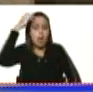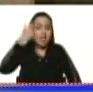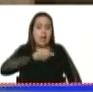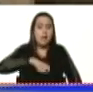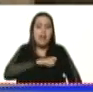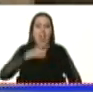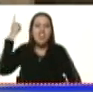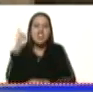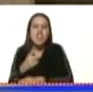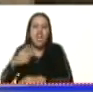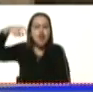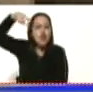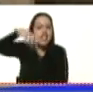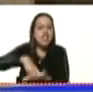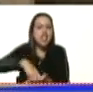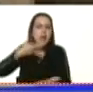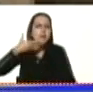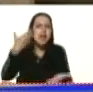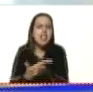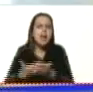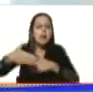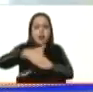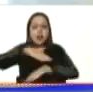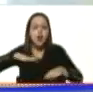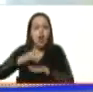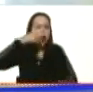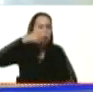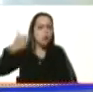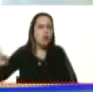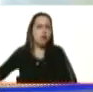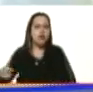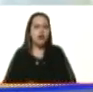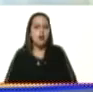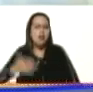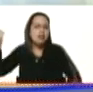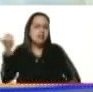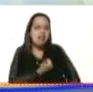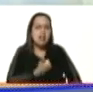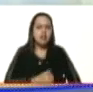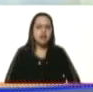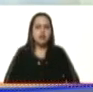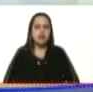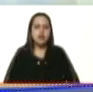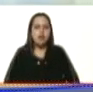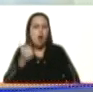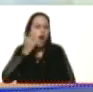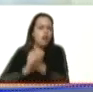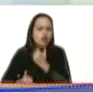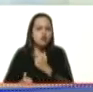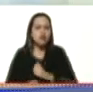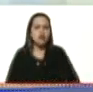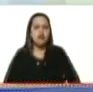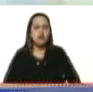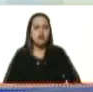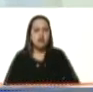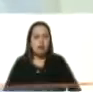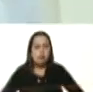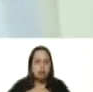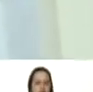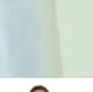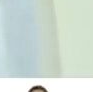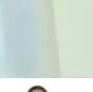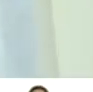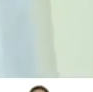que arrodillarse y pedirle perdón a los pueblos por el genocidio, por la barbarie, por el salvajismo del